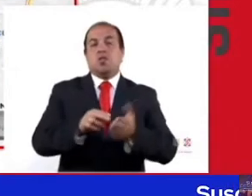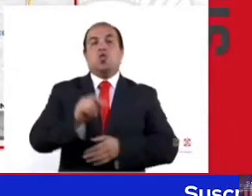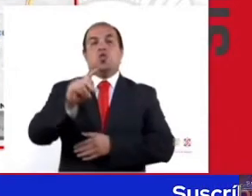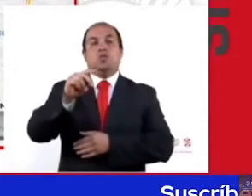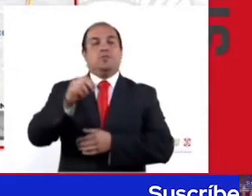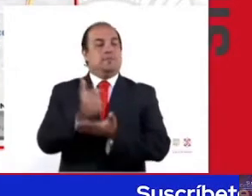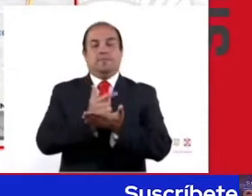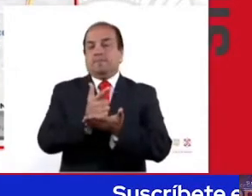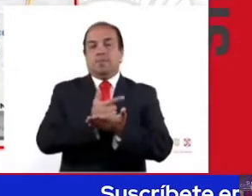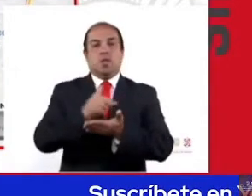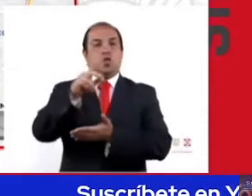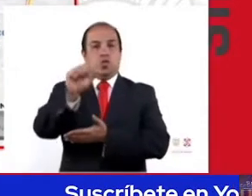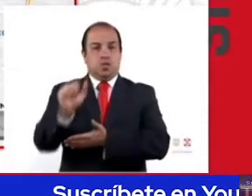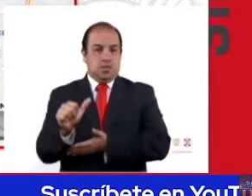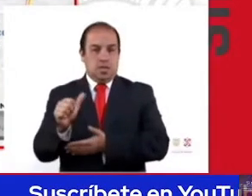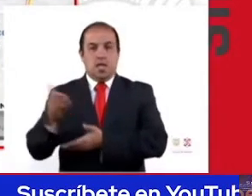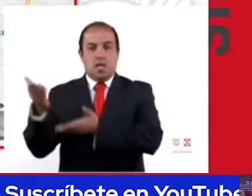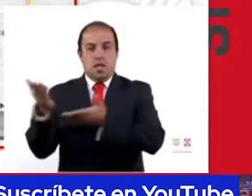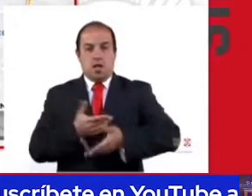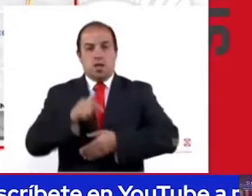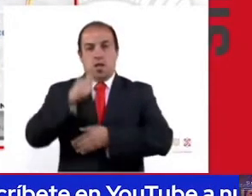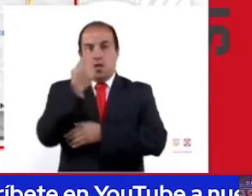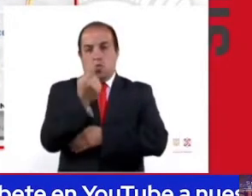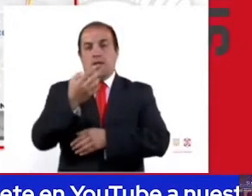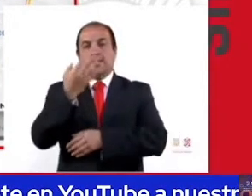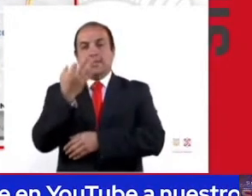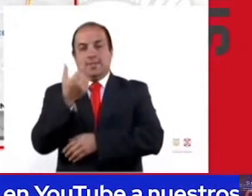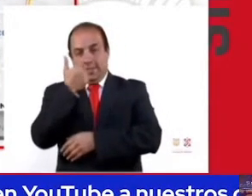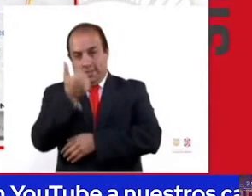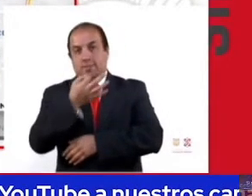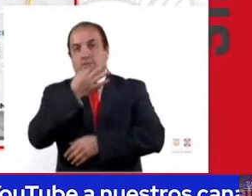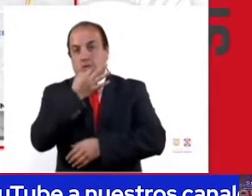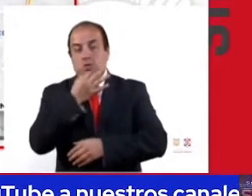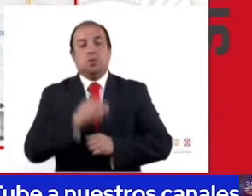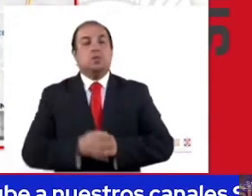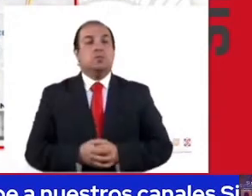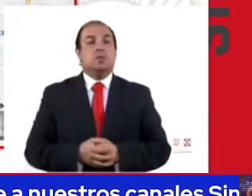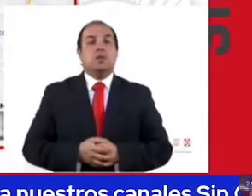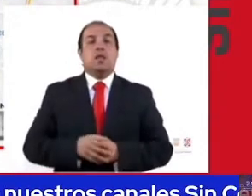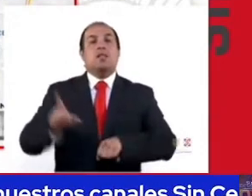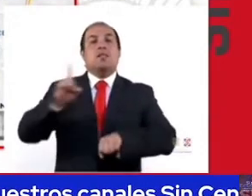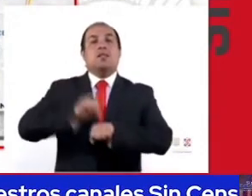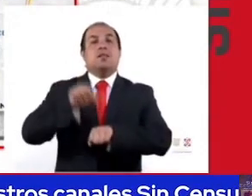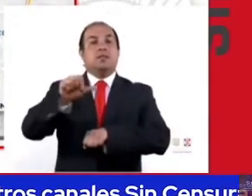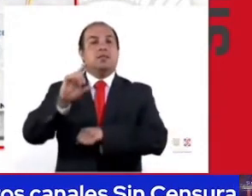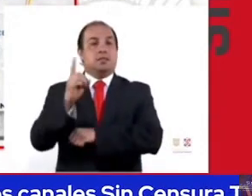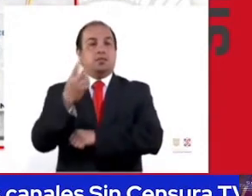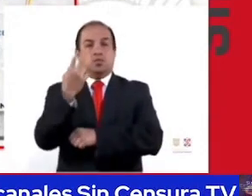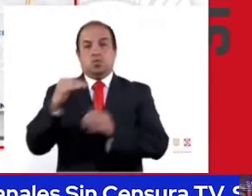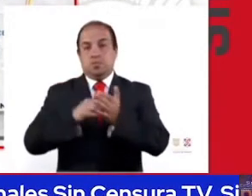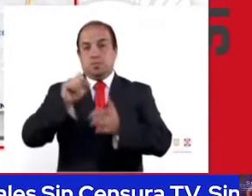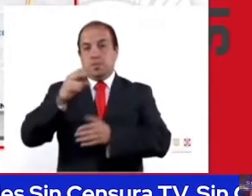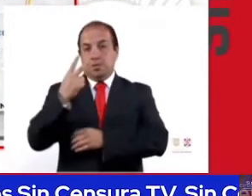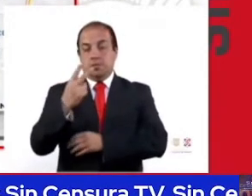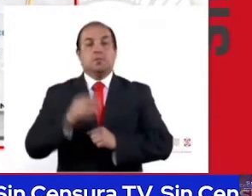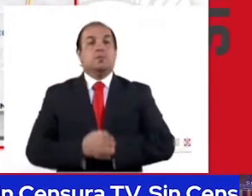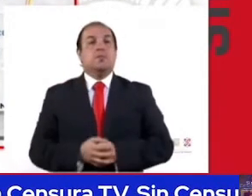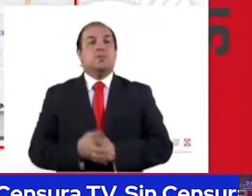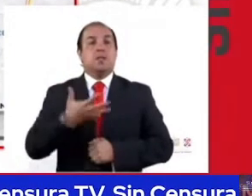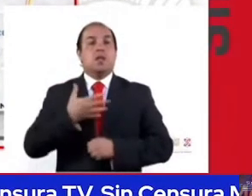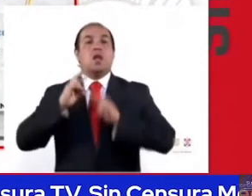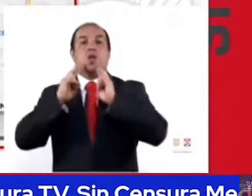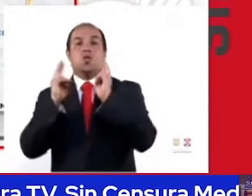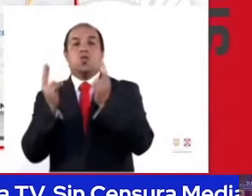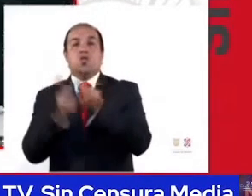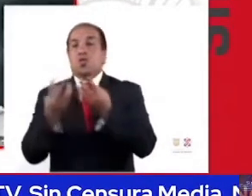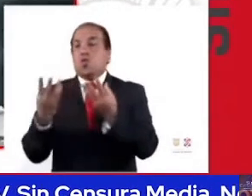llegando aproximadamente a la 1:06. El día 16 de diciembre del 2022, manteniendo una reunión con